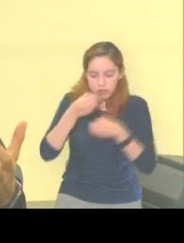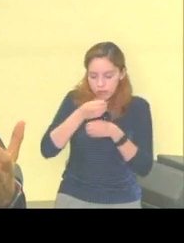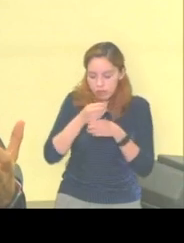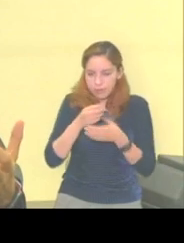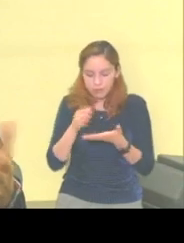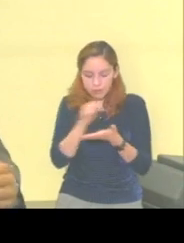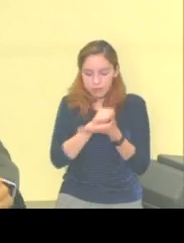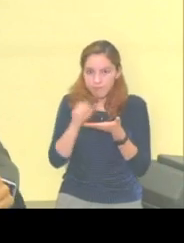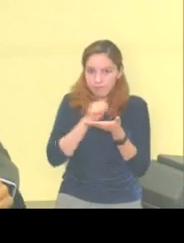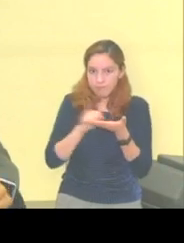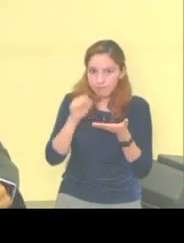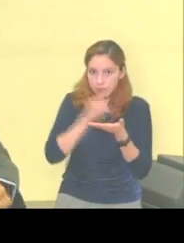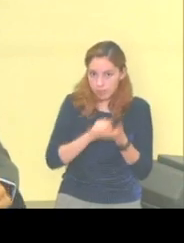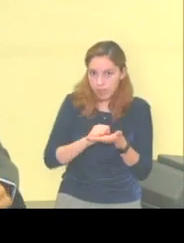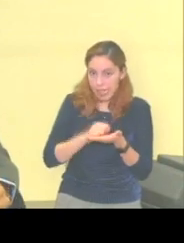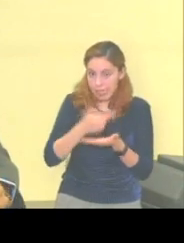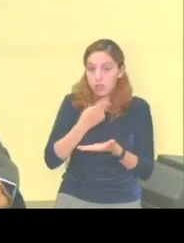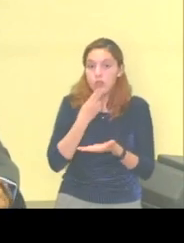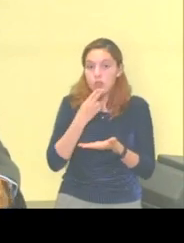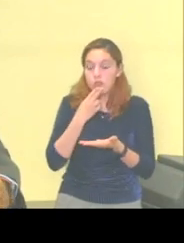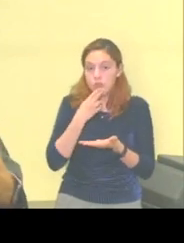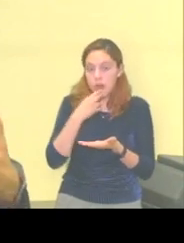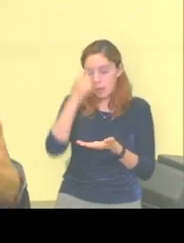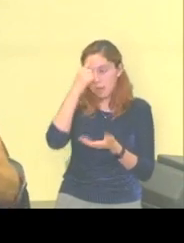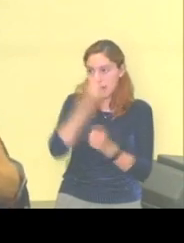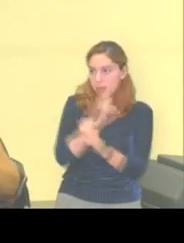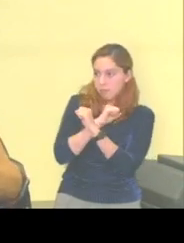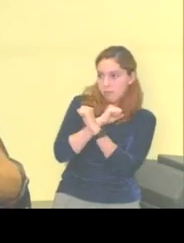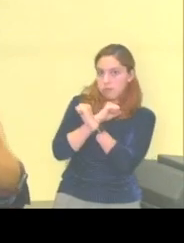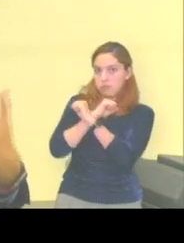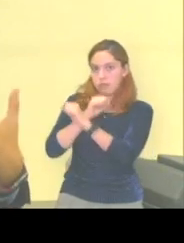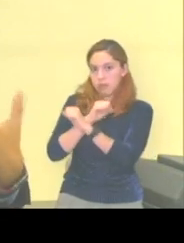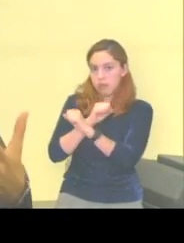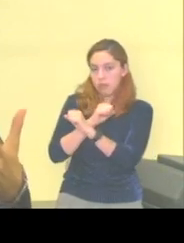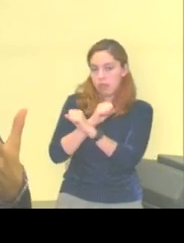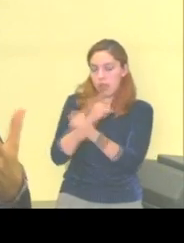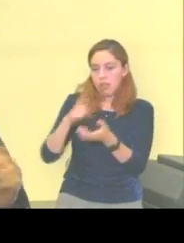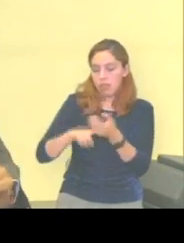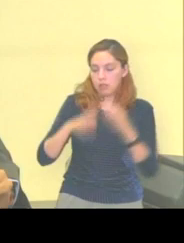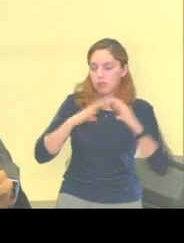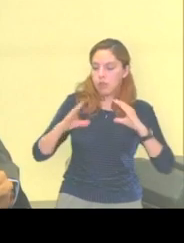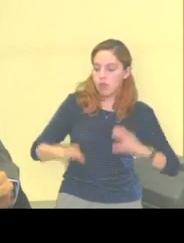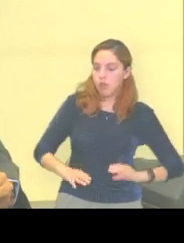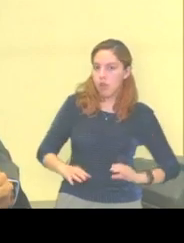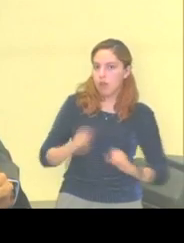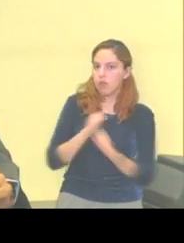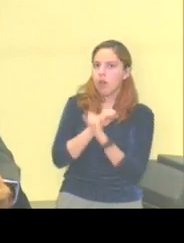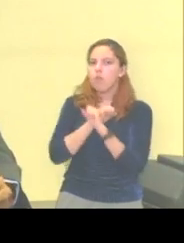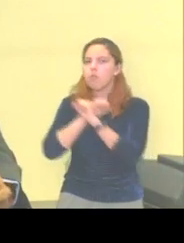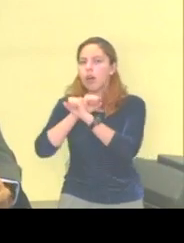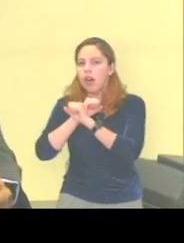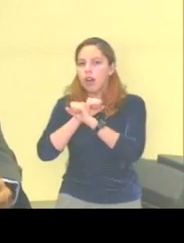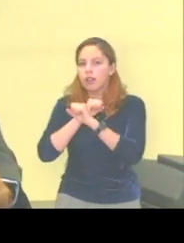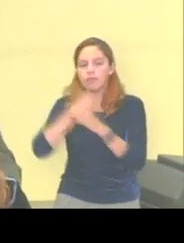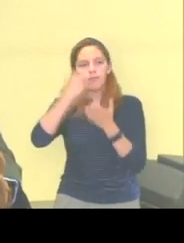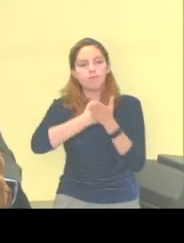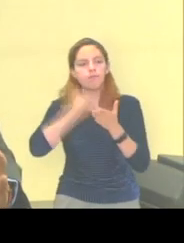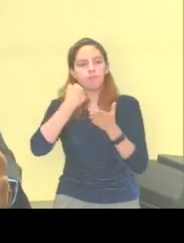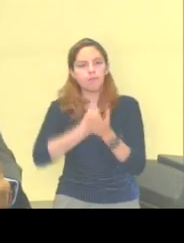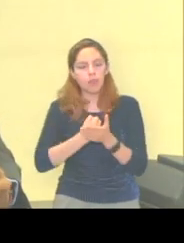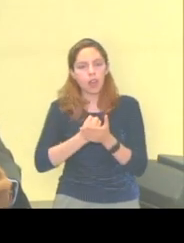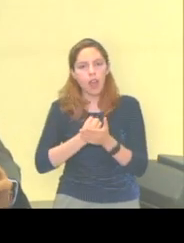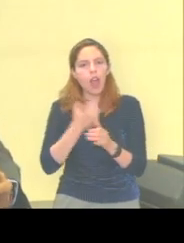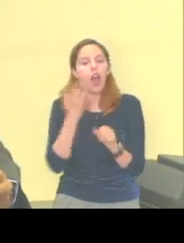las principales mecanismos para combatir por parte de nuestro cuerpo hacia una agresión externa, en este caso el